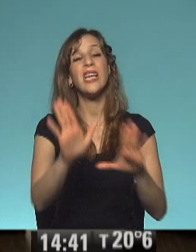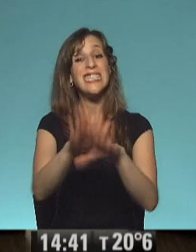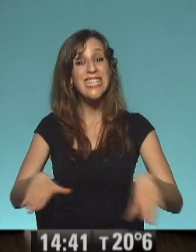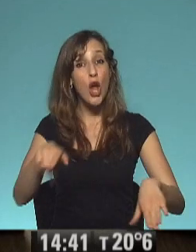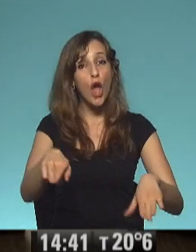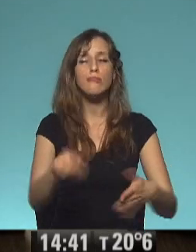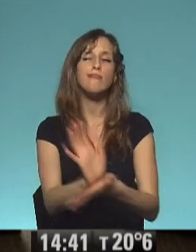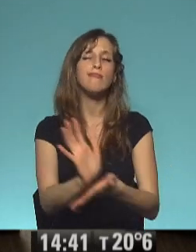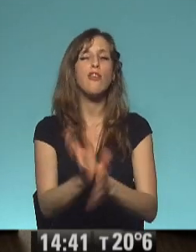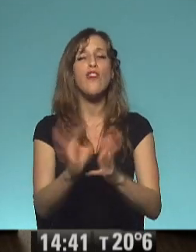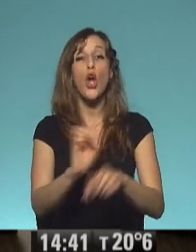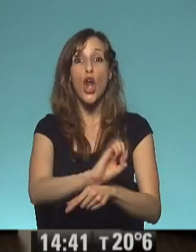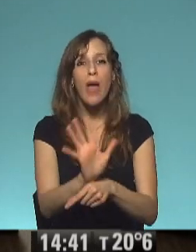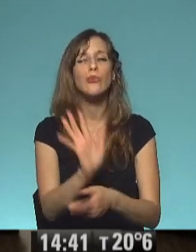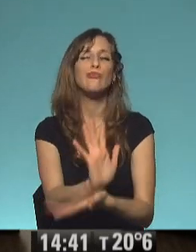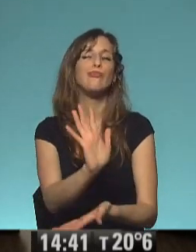chico.